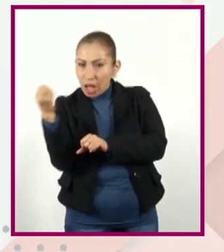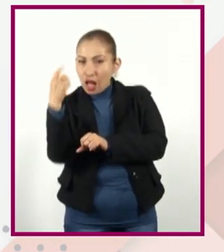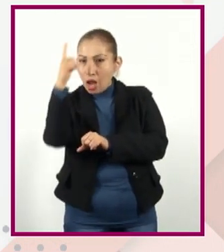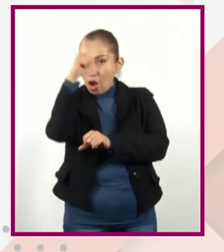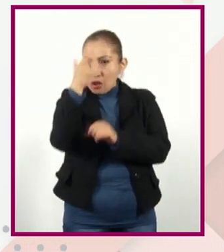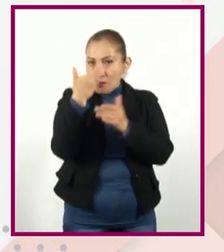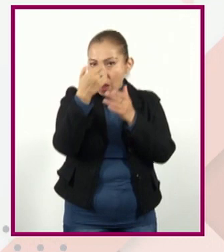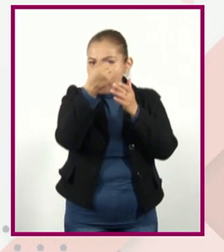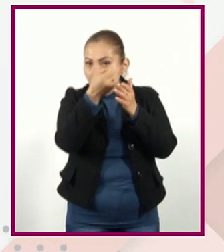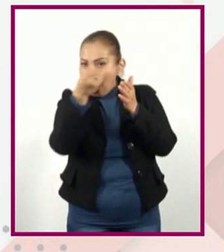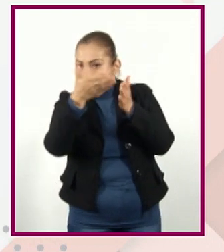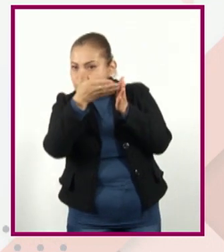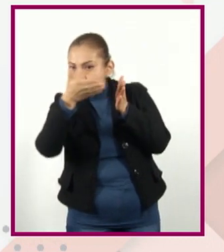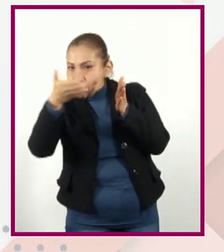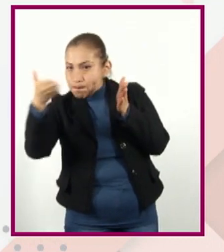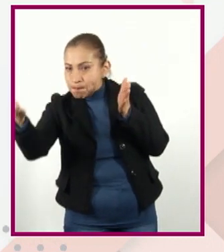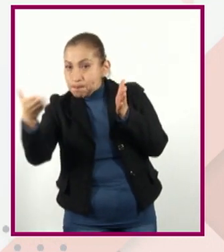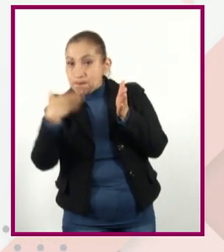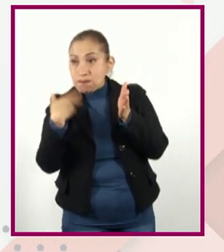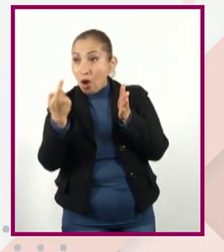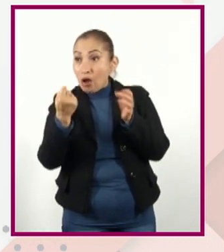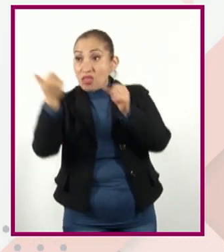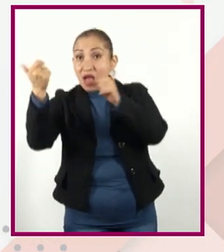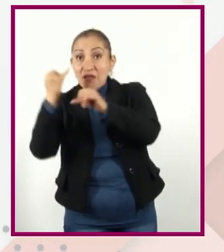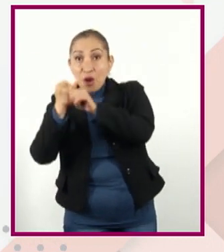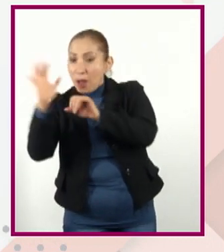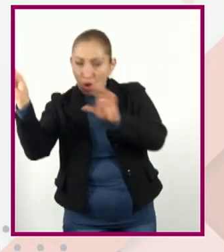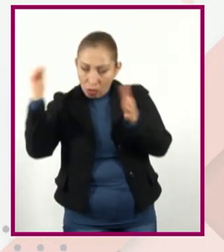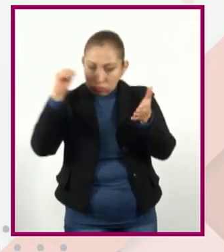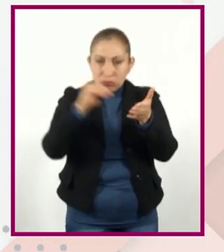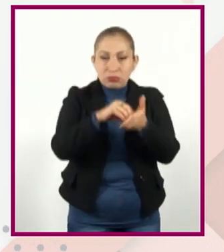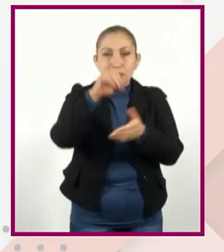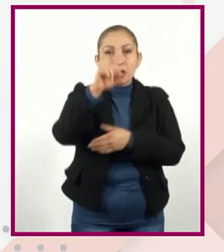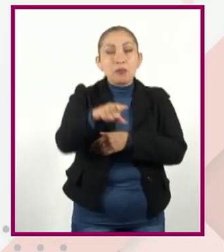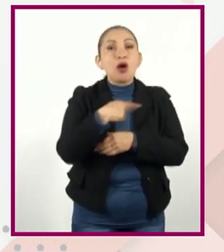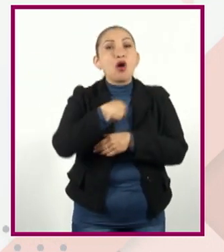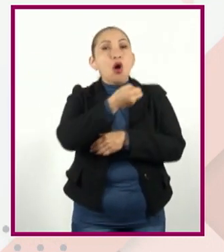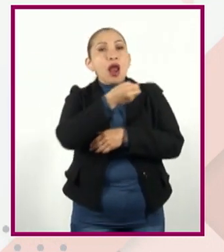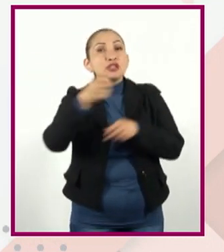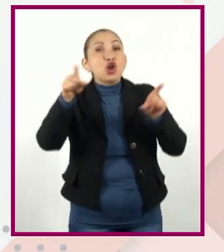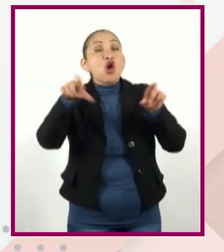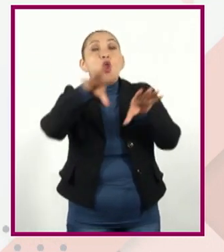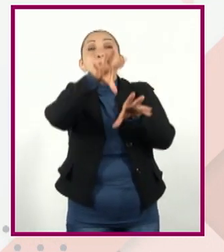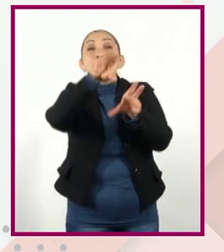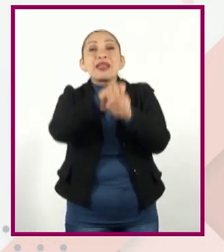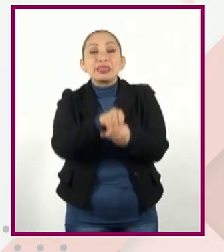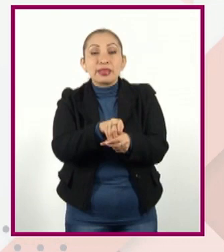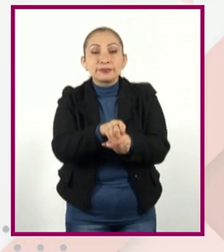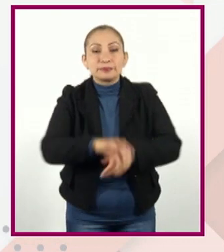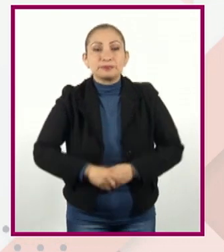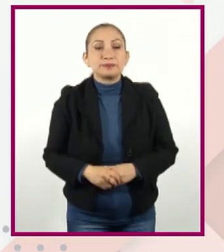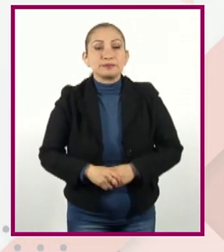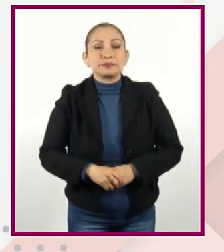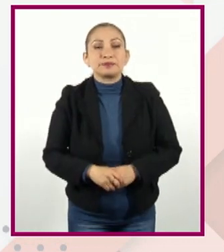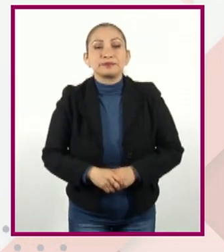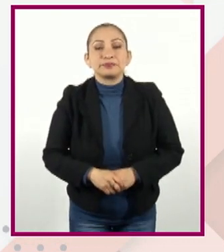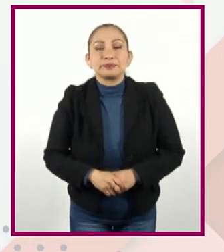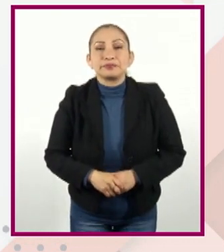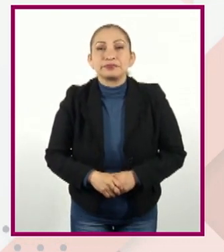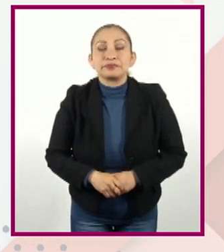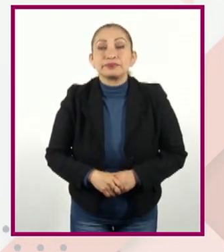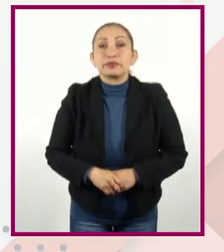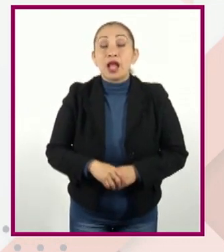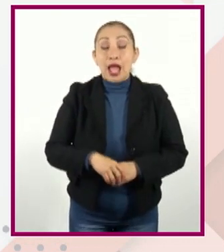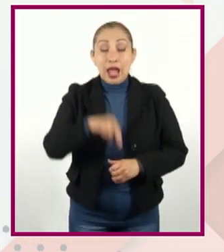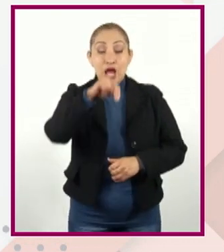lógico. Sin omisiones. Uso de frases completas. En las notas